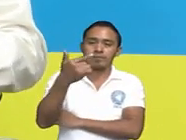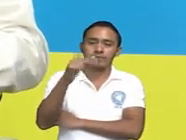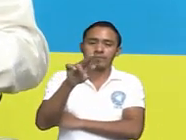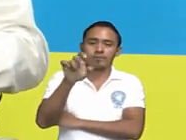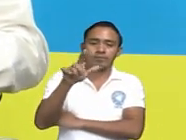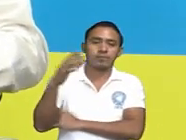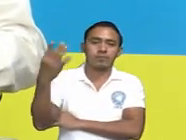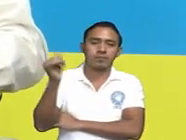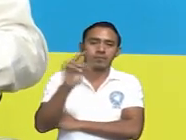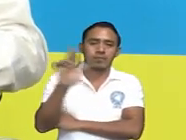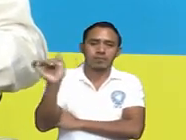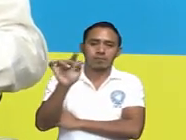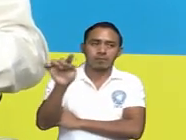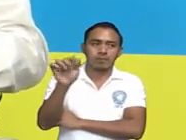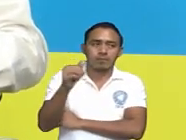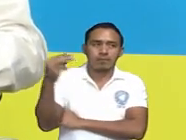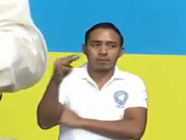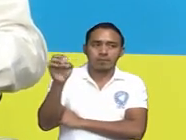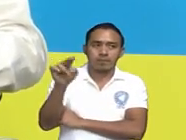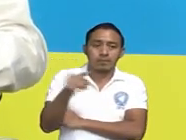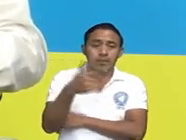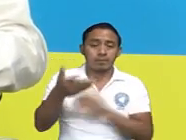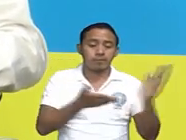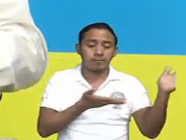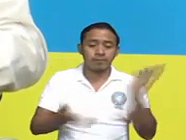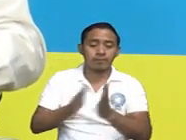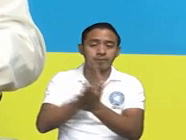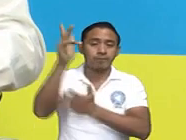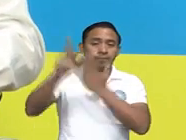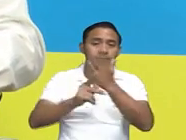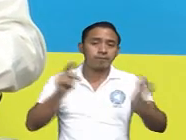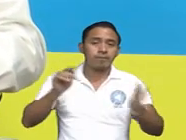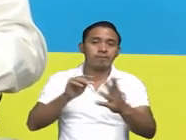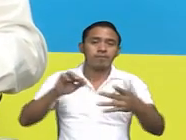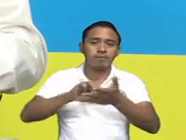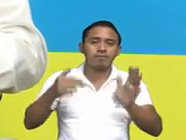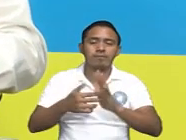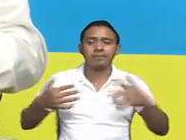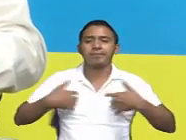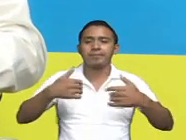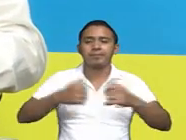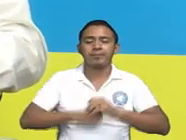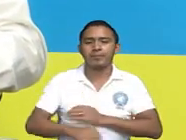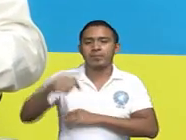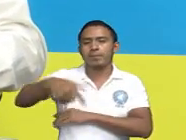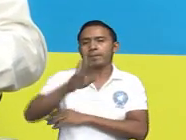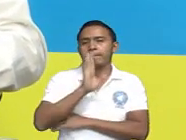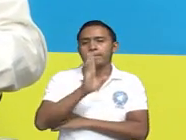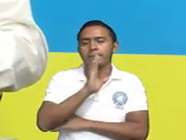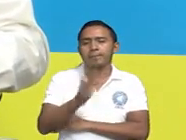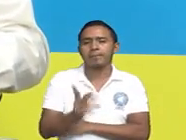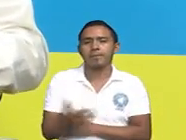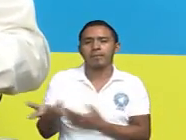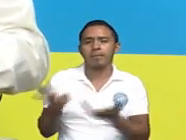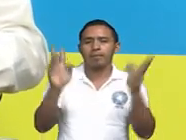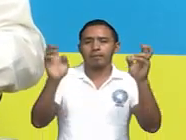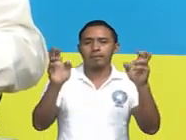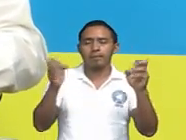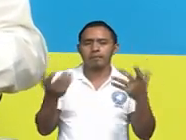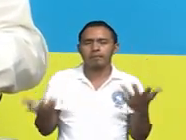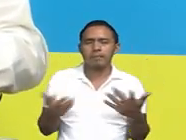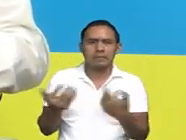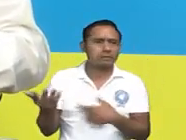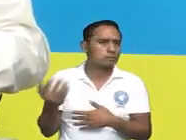Mena y les doy la bienvenida a un programa más de Prevenir es Salud. El día de hoy vamos a estar hablando de un tema que no lo